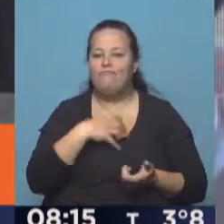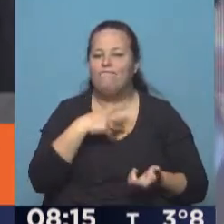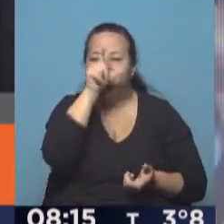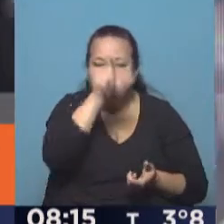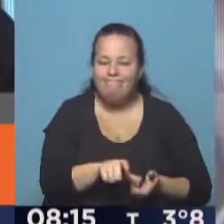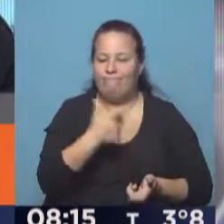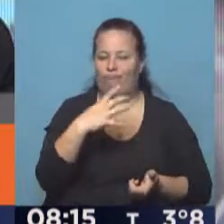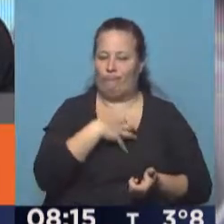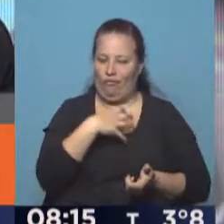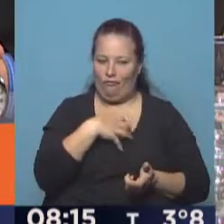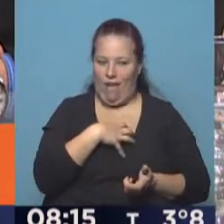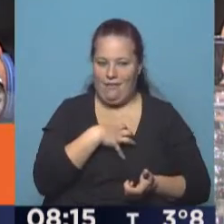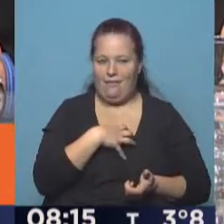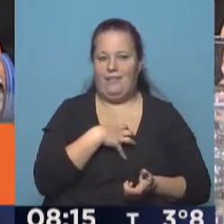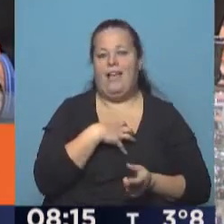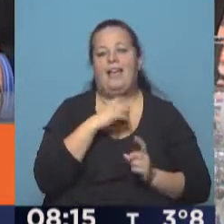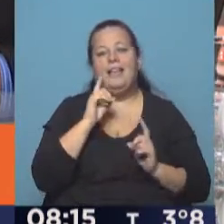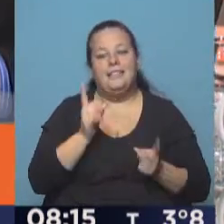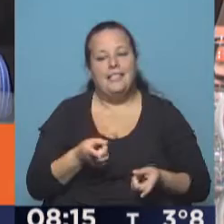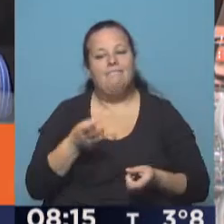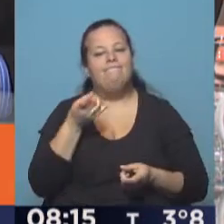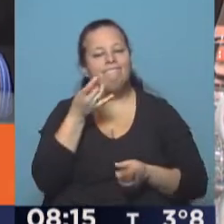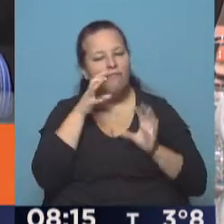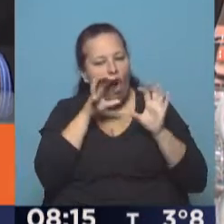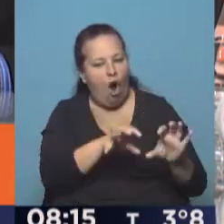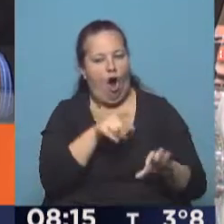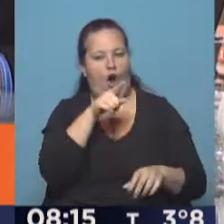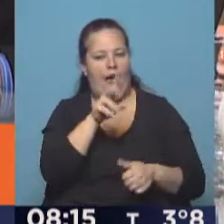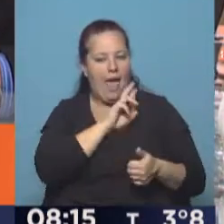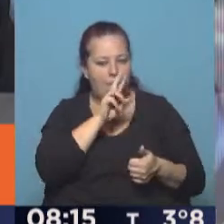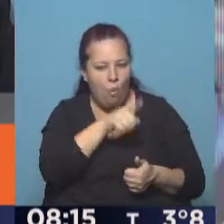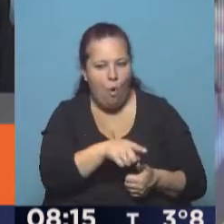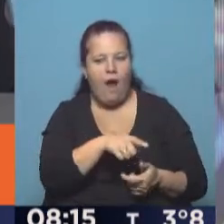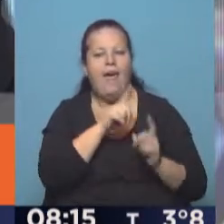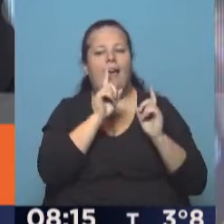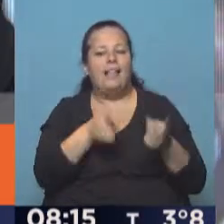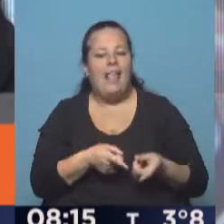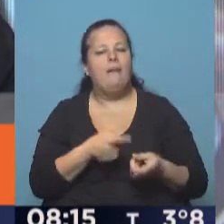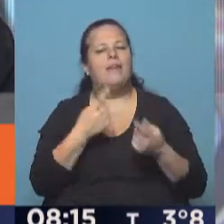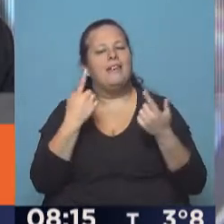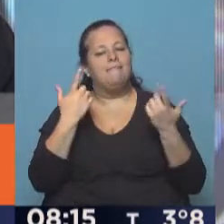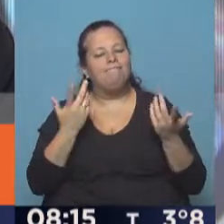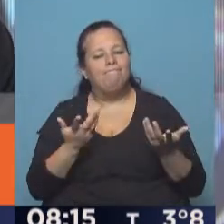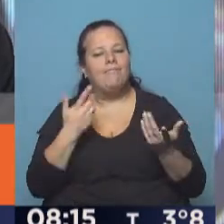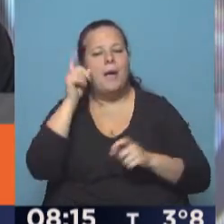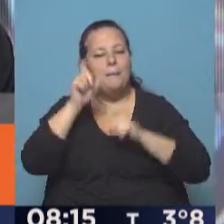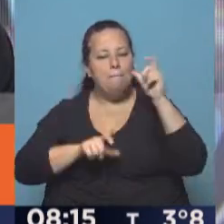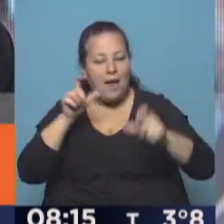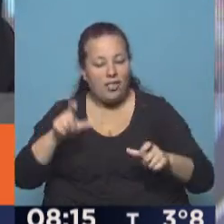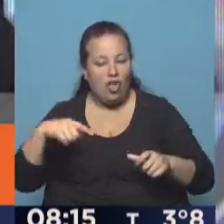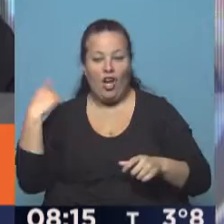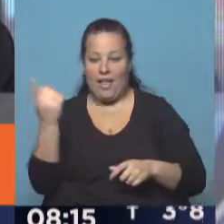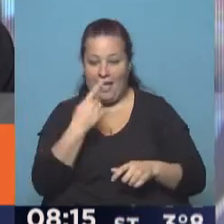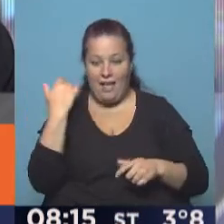personalmente. Y hay un odio también contra ella, y también hay muchas personas en la